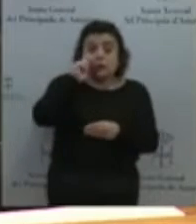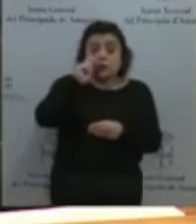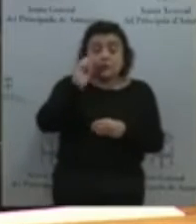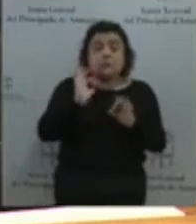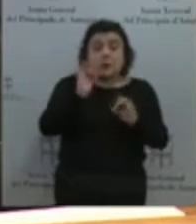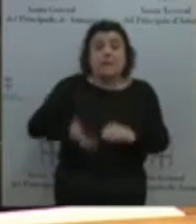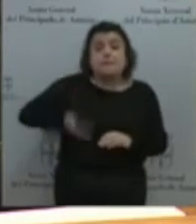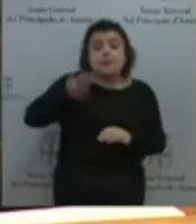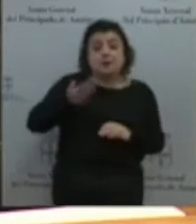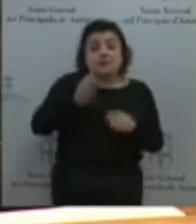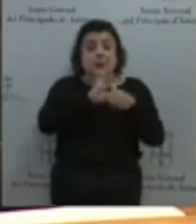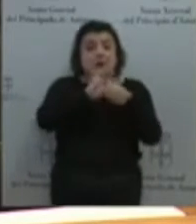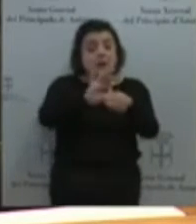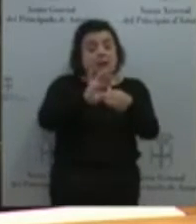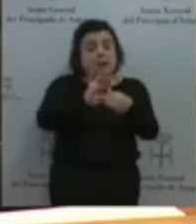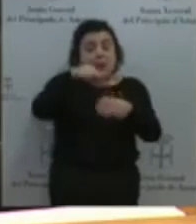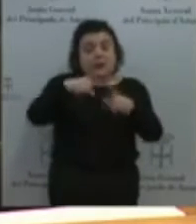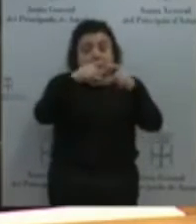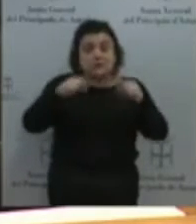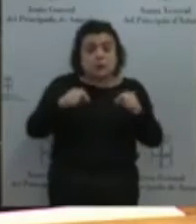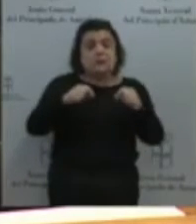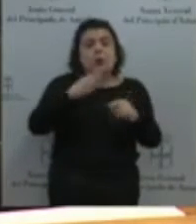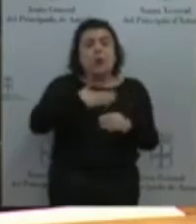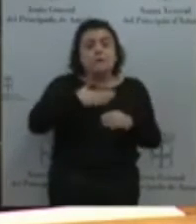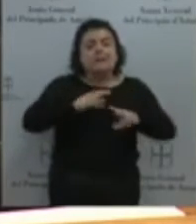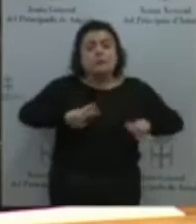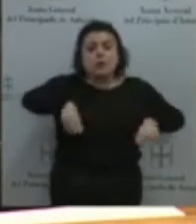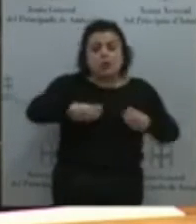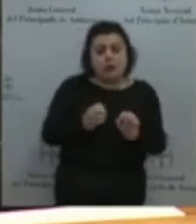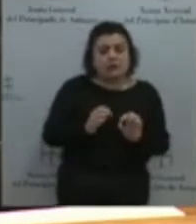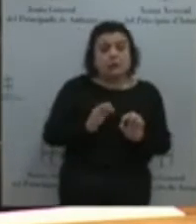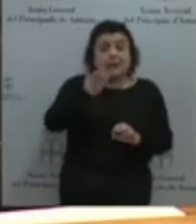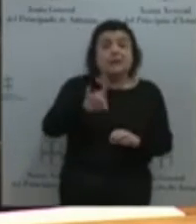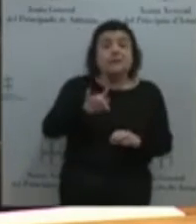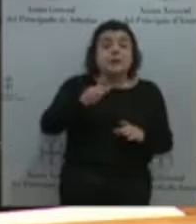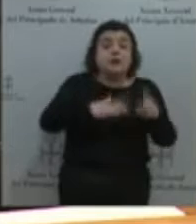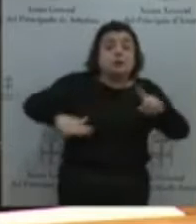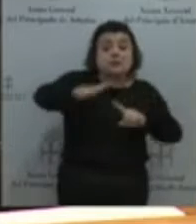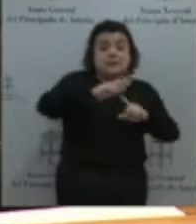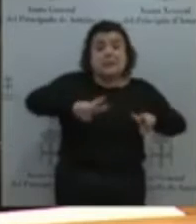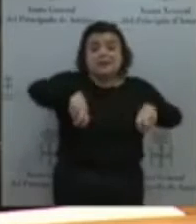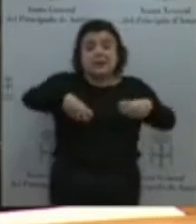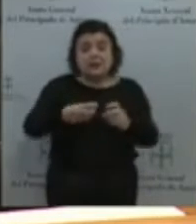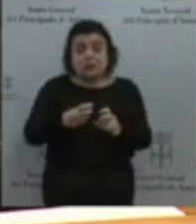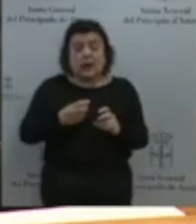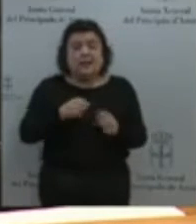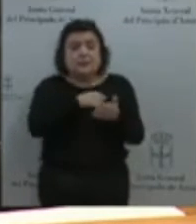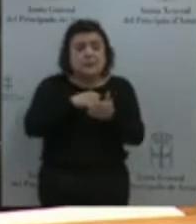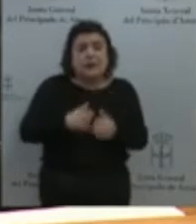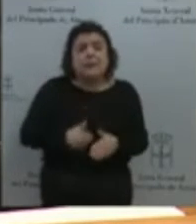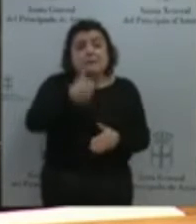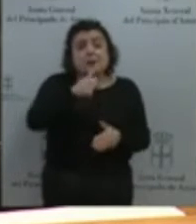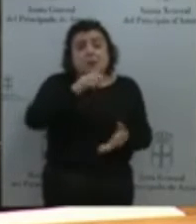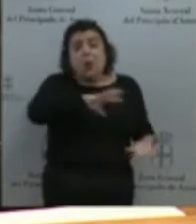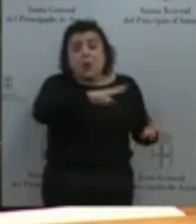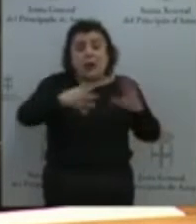patrimonio natural y, en concreto, con los ecosistemas más vulnerables del cambio climático, como son las zonas de monte, la marina o los sistemas